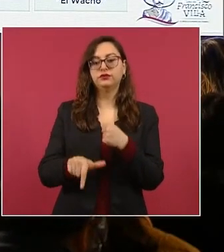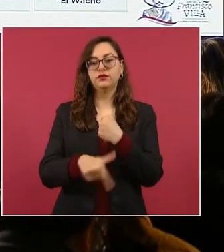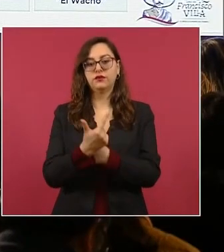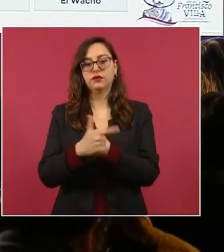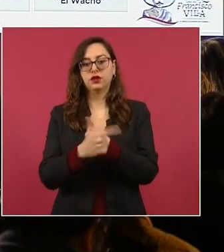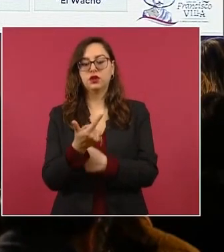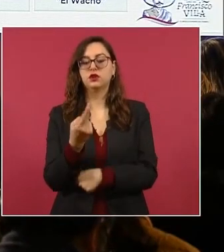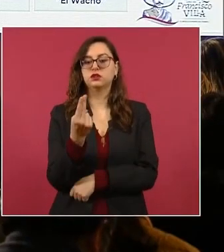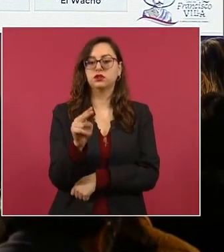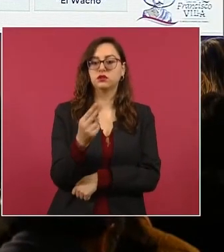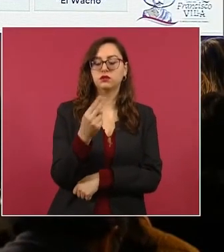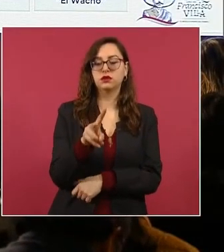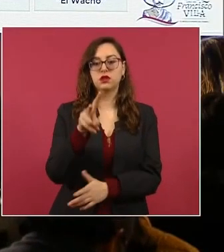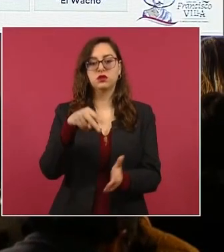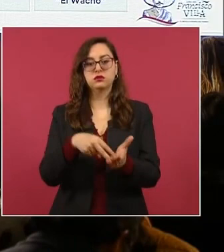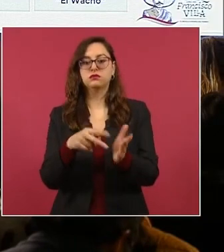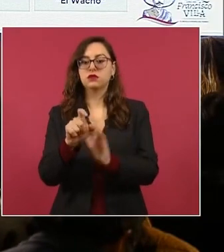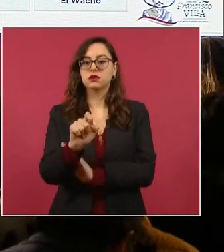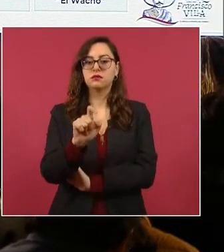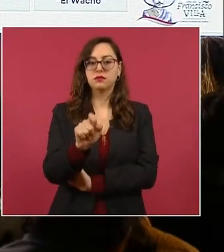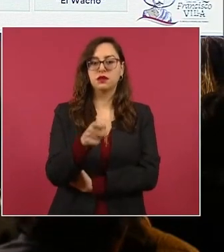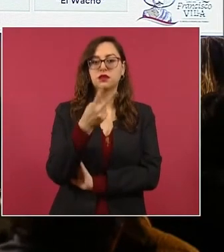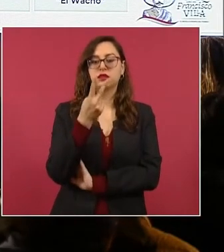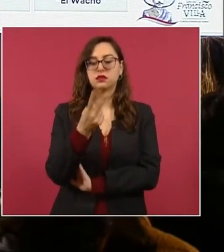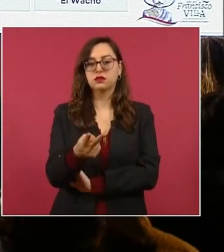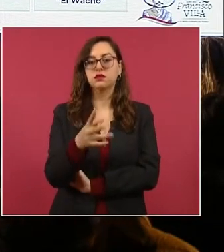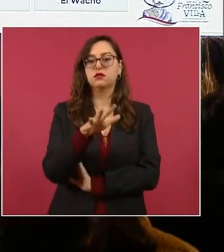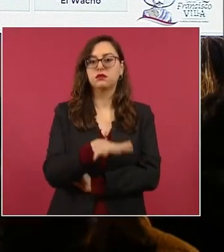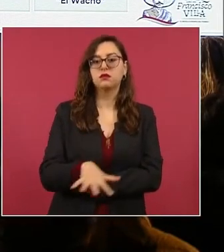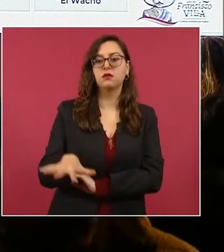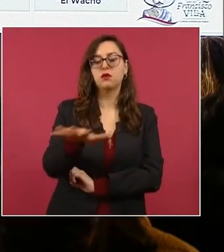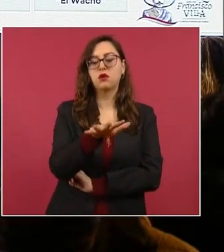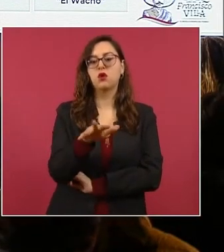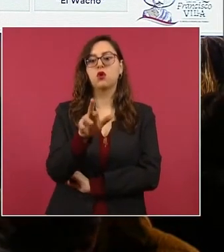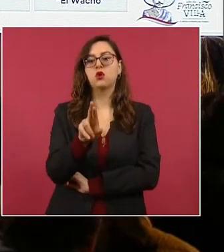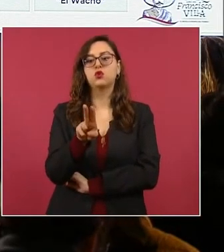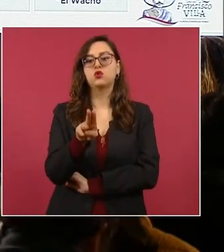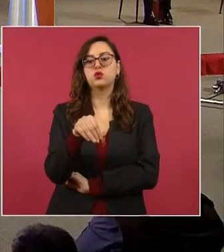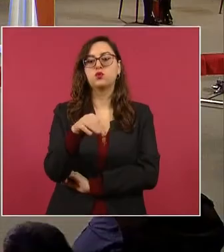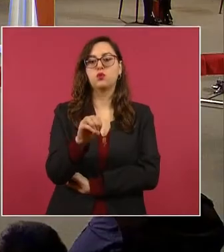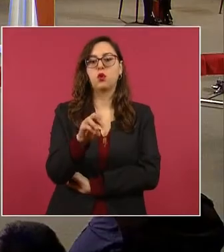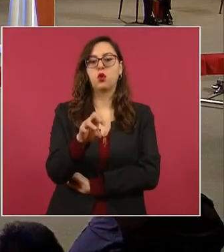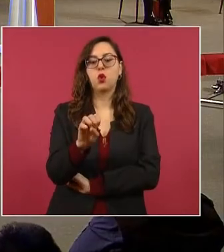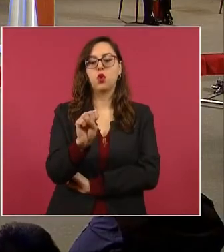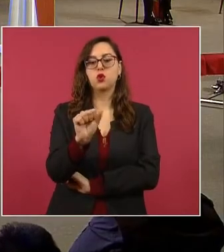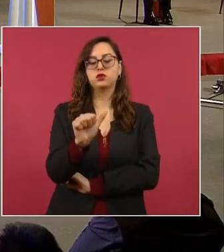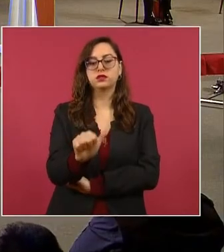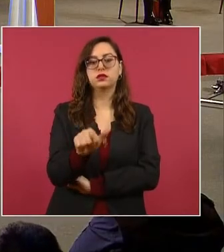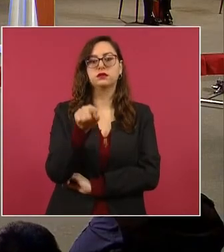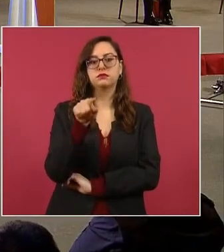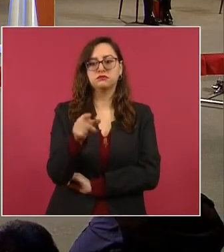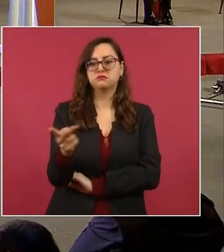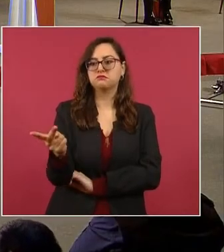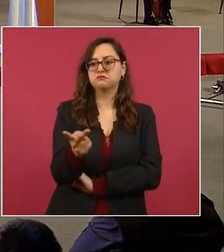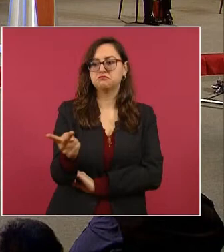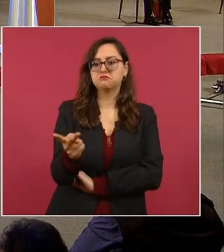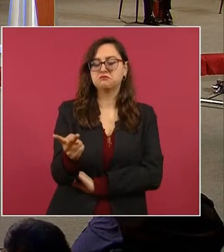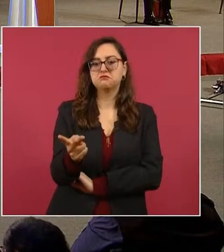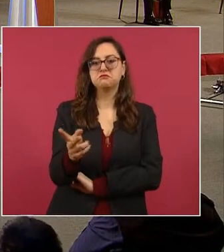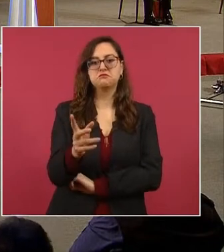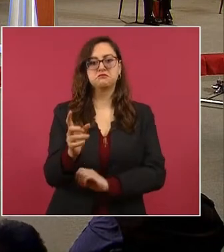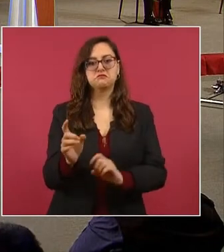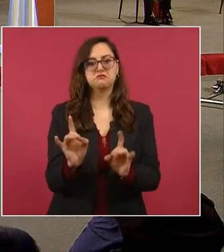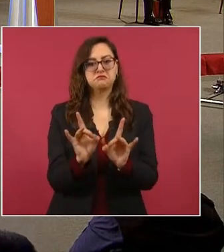de noviembre del 22 en el poblado de La Rumorosa, cuando los detenidos sin motivo alguno habrían agredido a dos personas que se